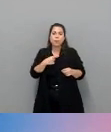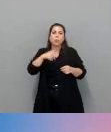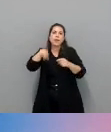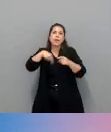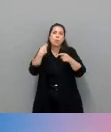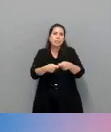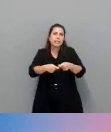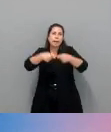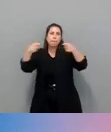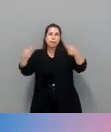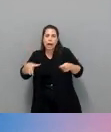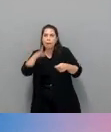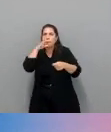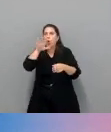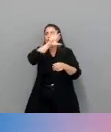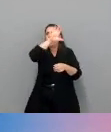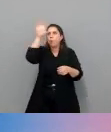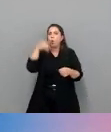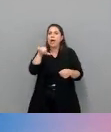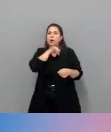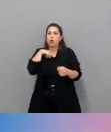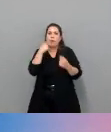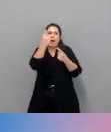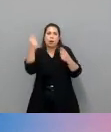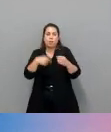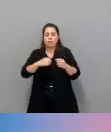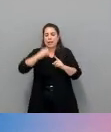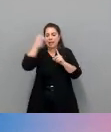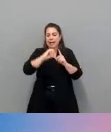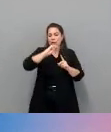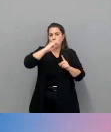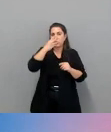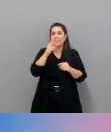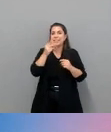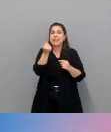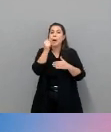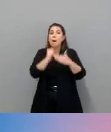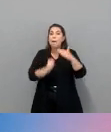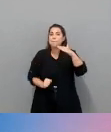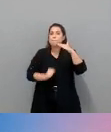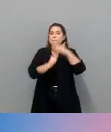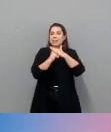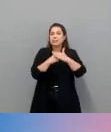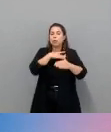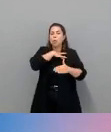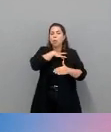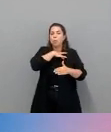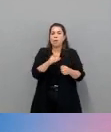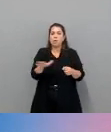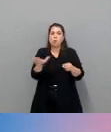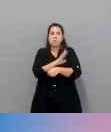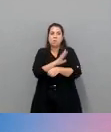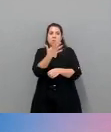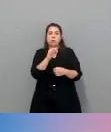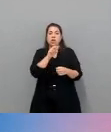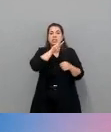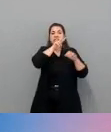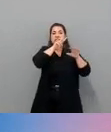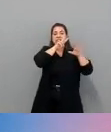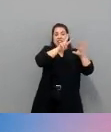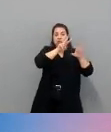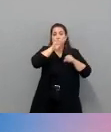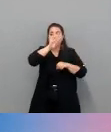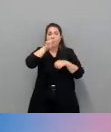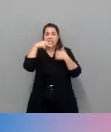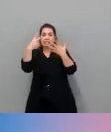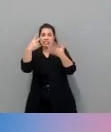por parte de las comunidades autónomas, pues un grado 3, una cuantía máxima que puedan cubrir son los 747 euros y